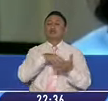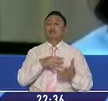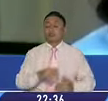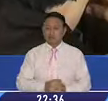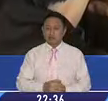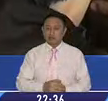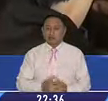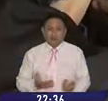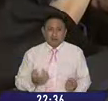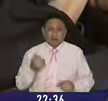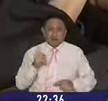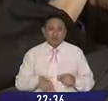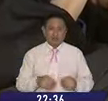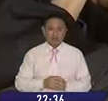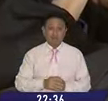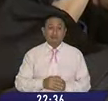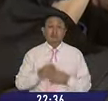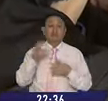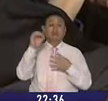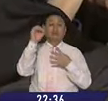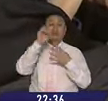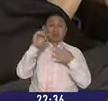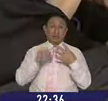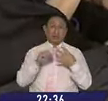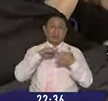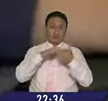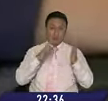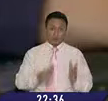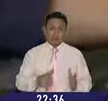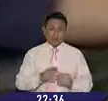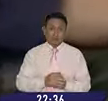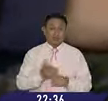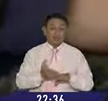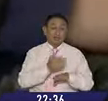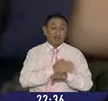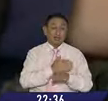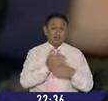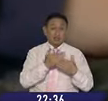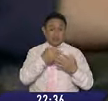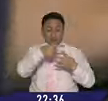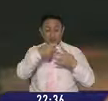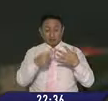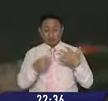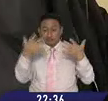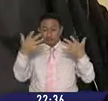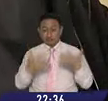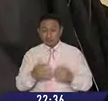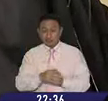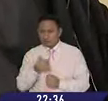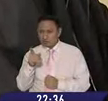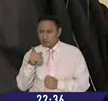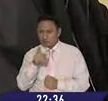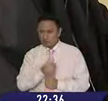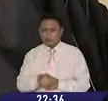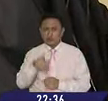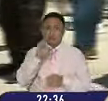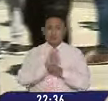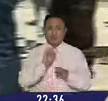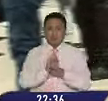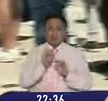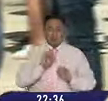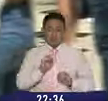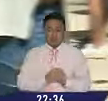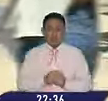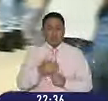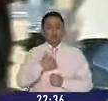opinar en algo. La CENESID recomienda a los estudiantes analizar las opciones académicas disponibles en el país y